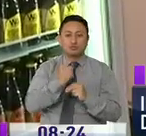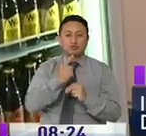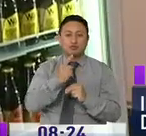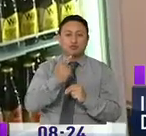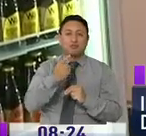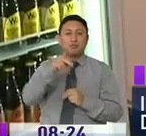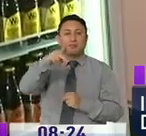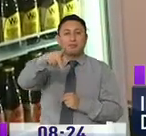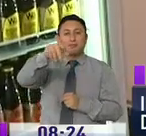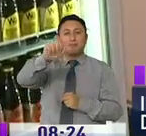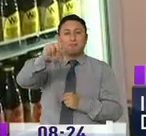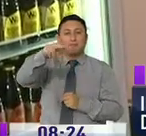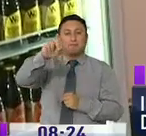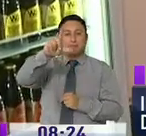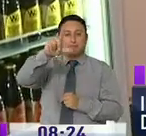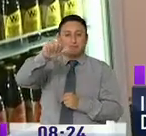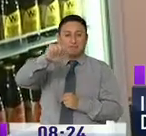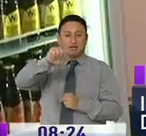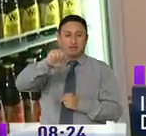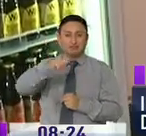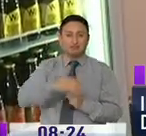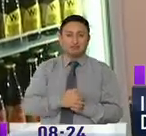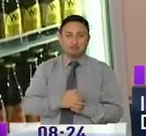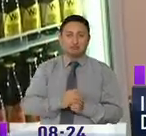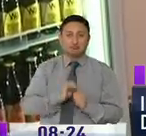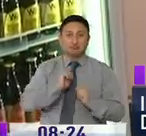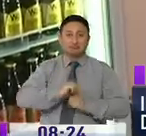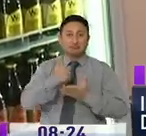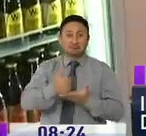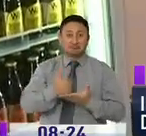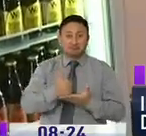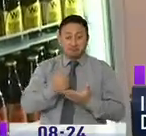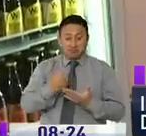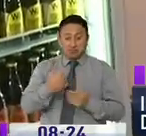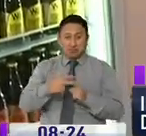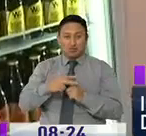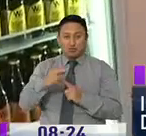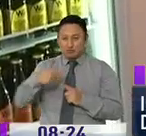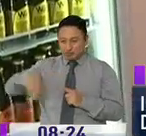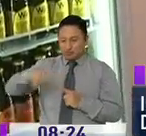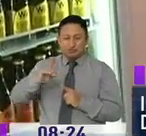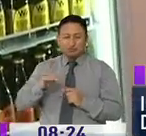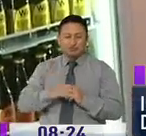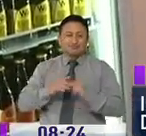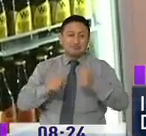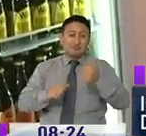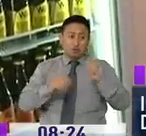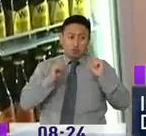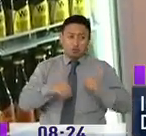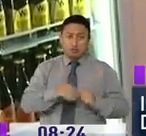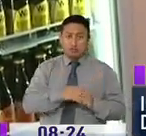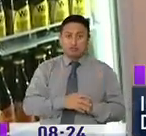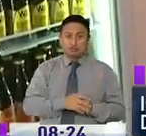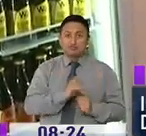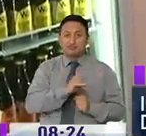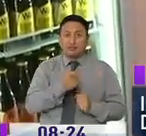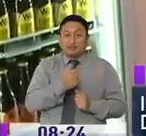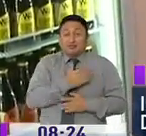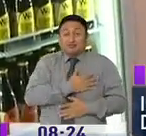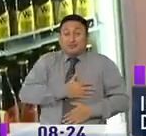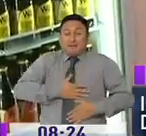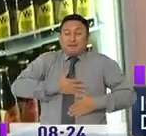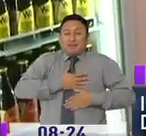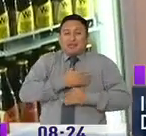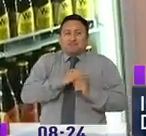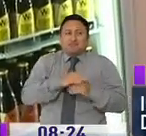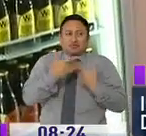orgánica. Son una alternativa excelente para las gaseosas convencionales que todos conocemos y muy disfrutables para acompañar